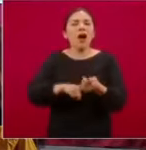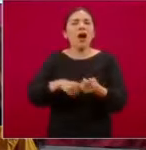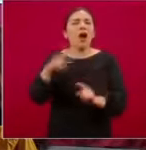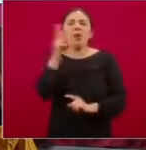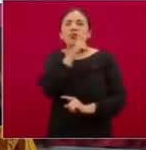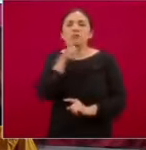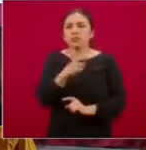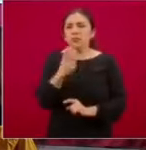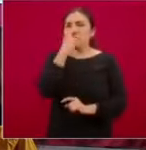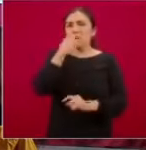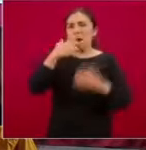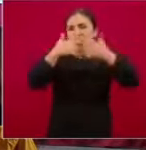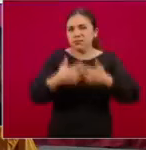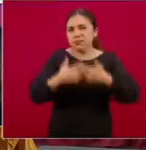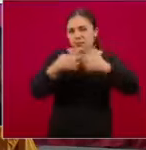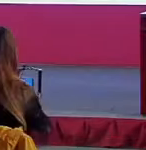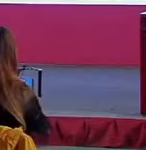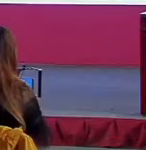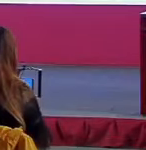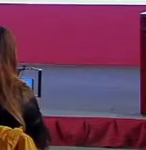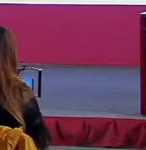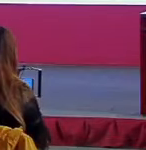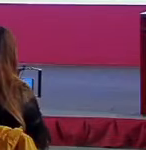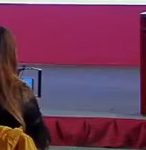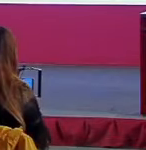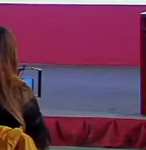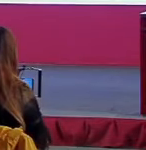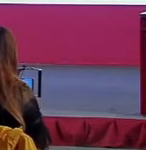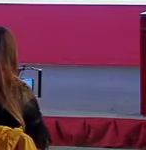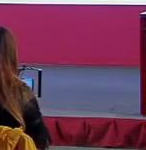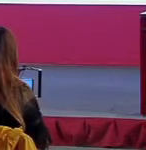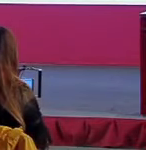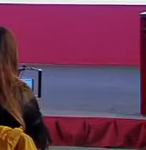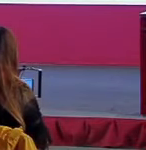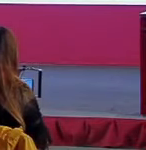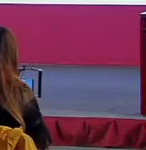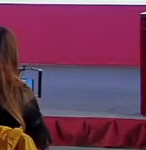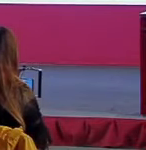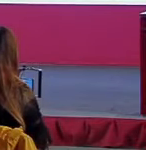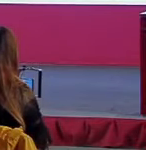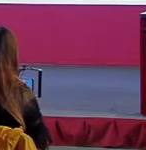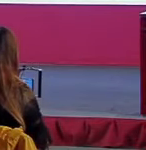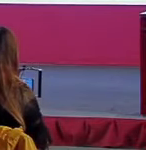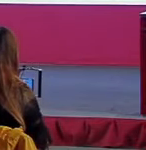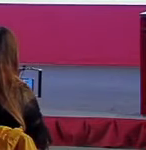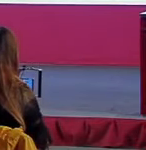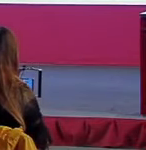más críticos. Aquí al menos sí hay una mayor ya disponibilidad en Chihuahua,